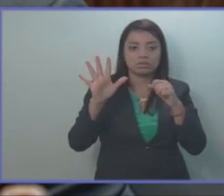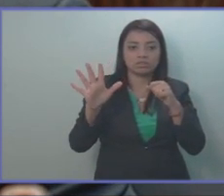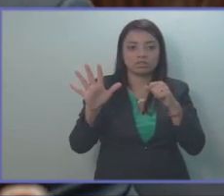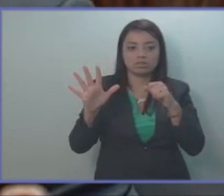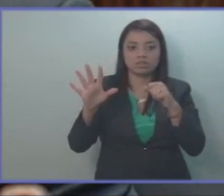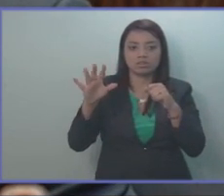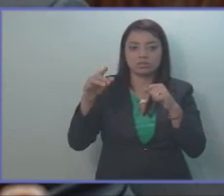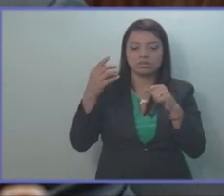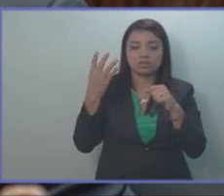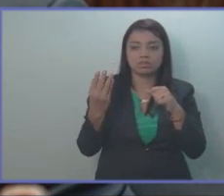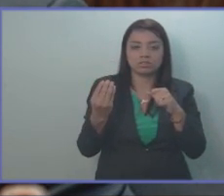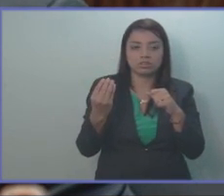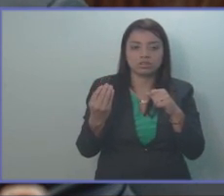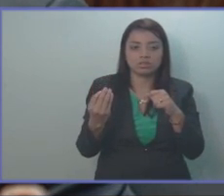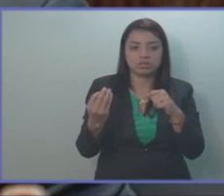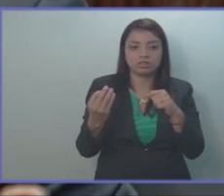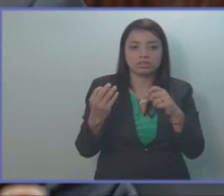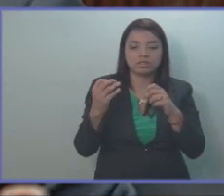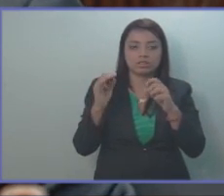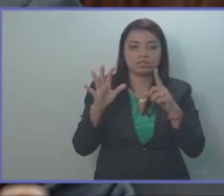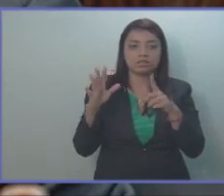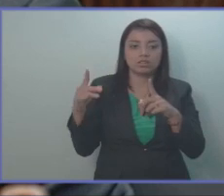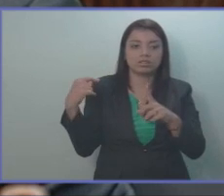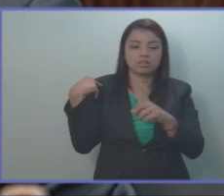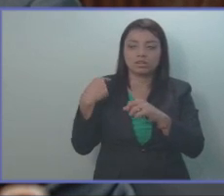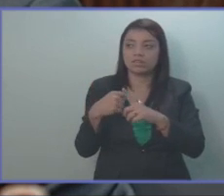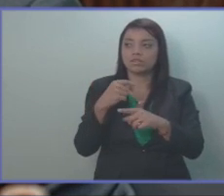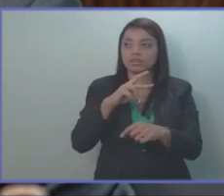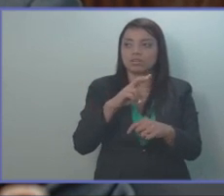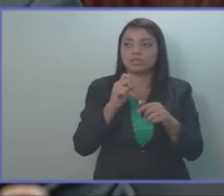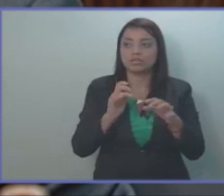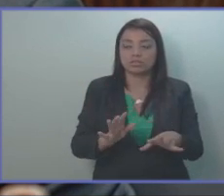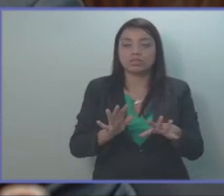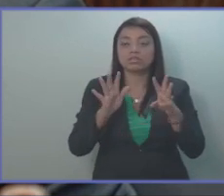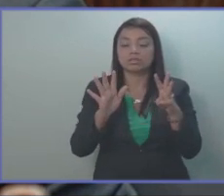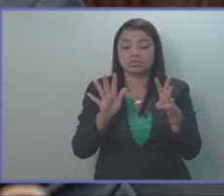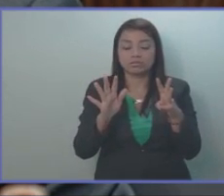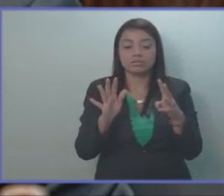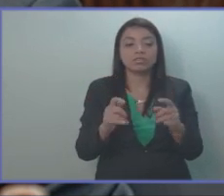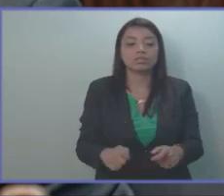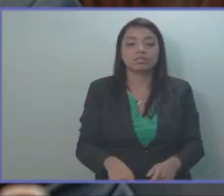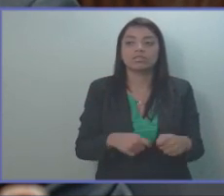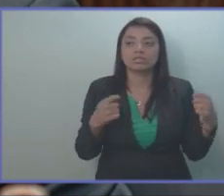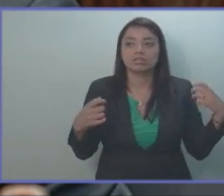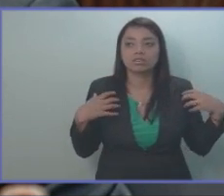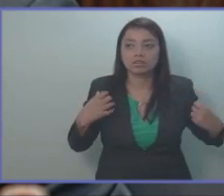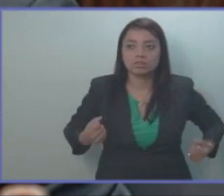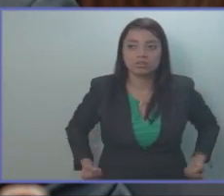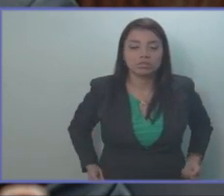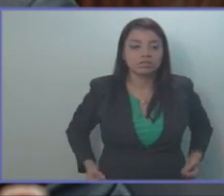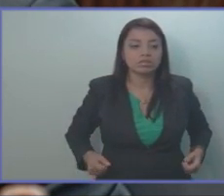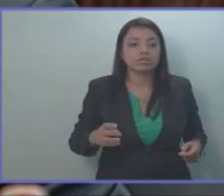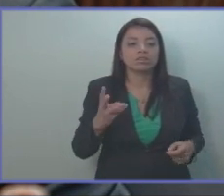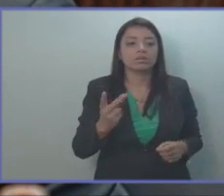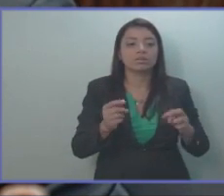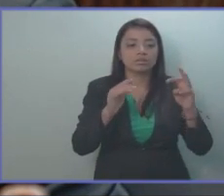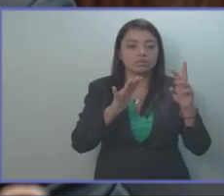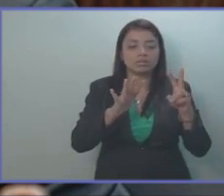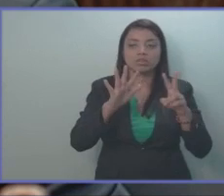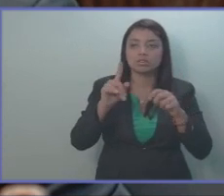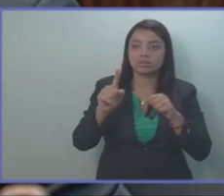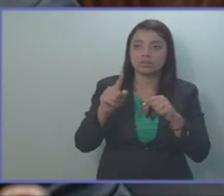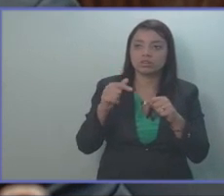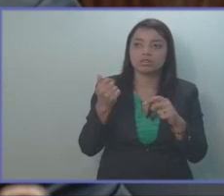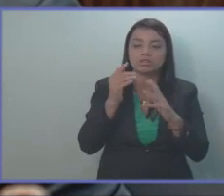de fecha 6 de abril de 2018, publicado en el Diario Oficial número 71,